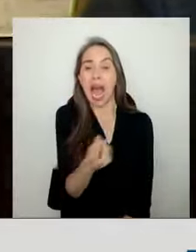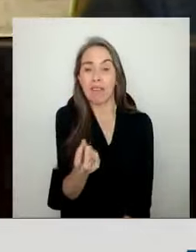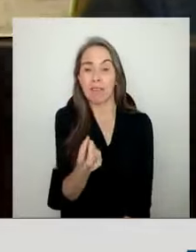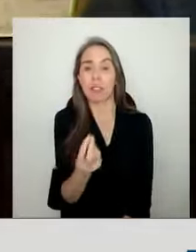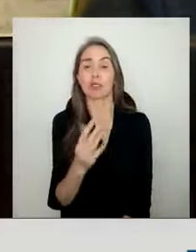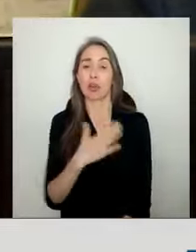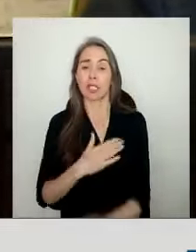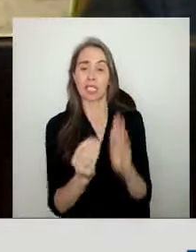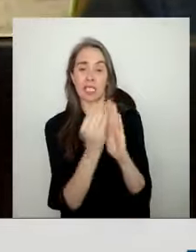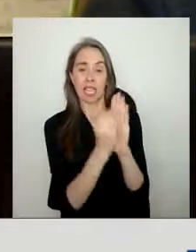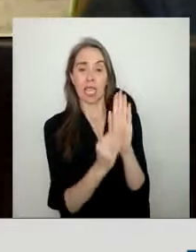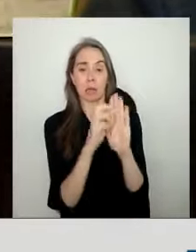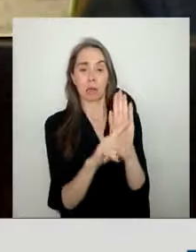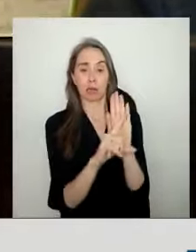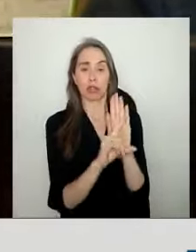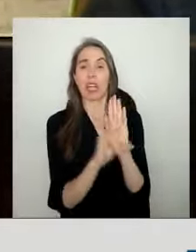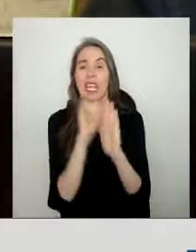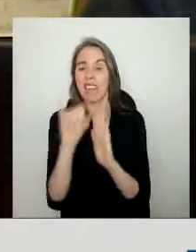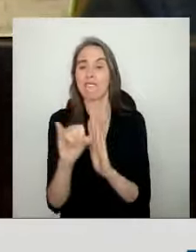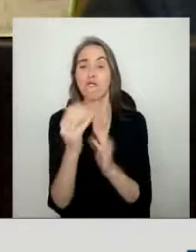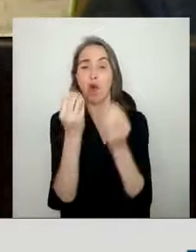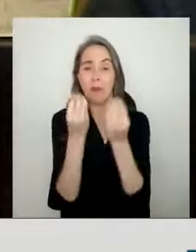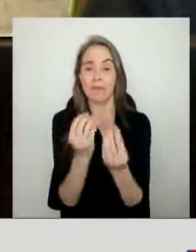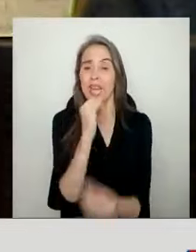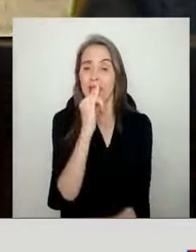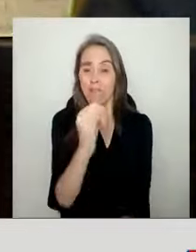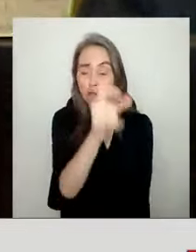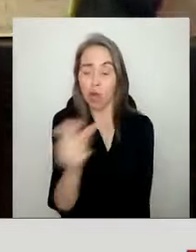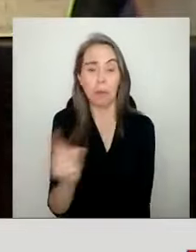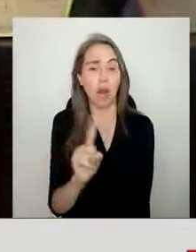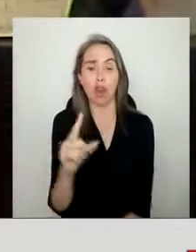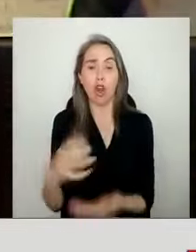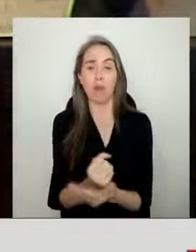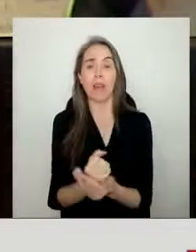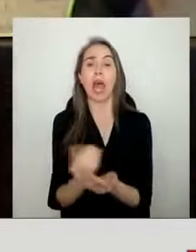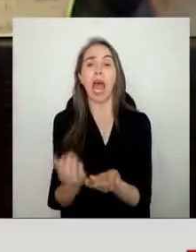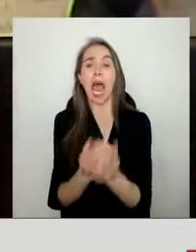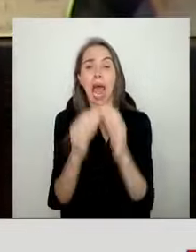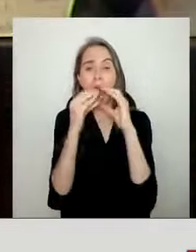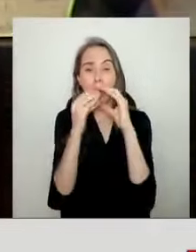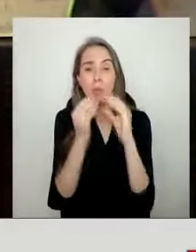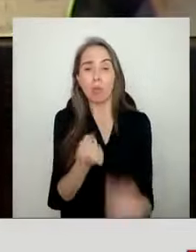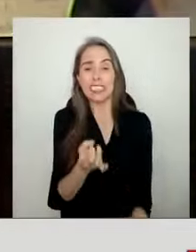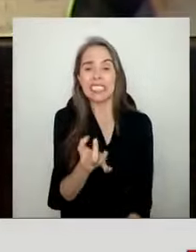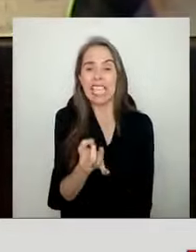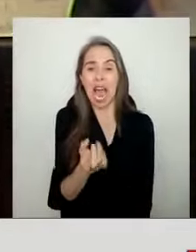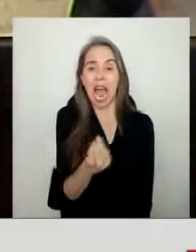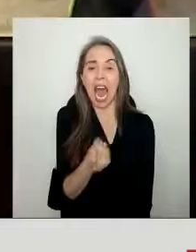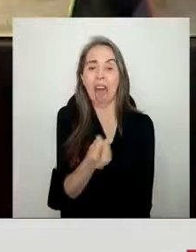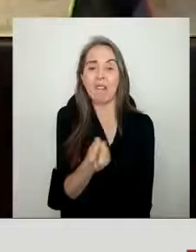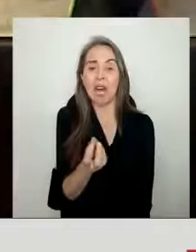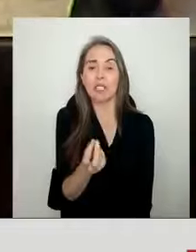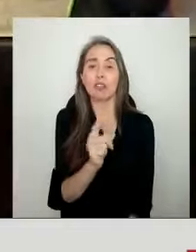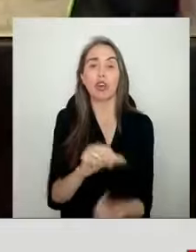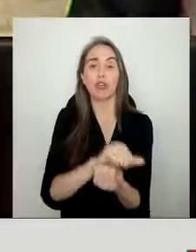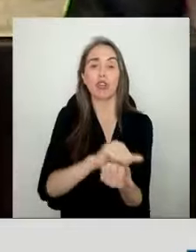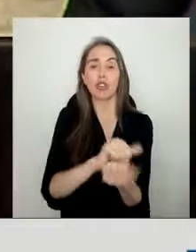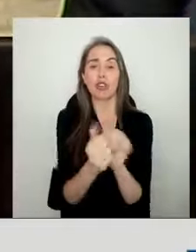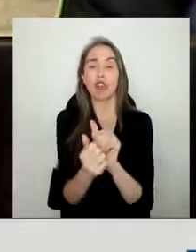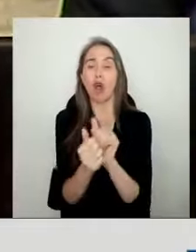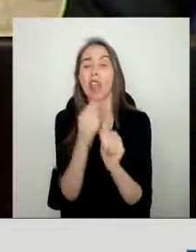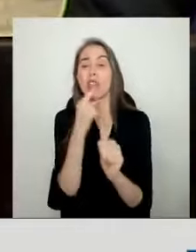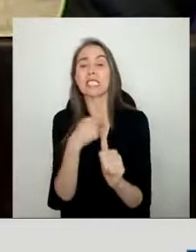proyecto no lo logra porque la hamburguesa de garbanzo no pretende simular ser carne Si es que eso es